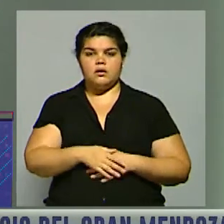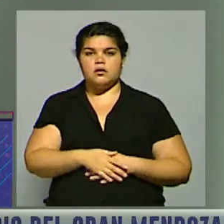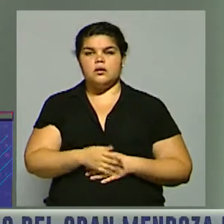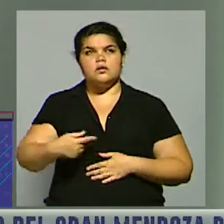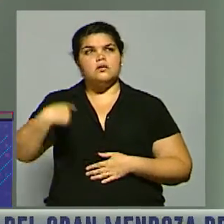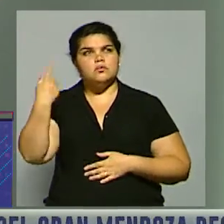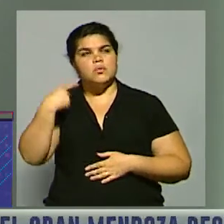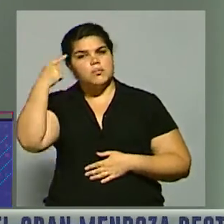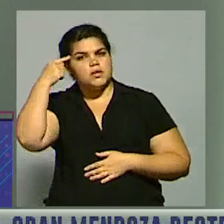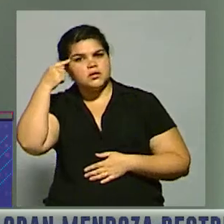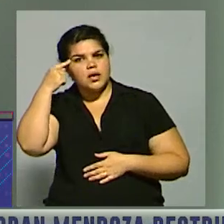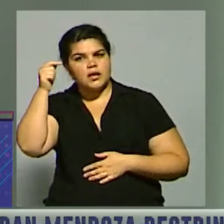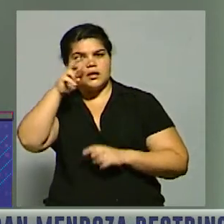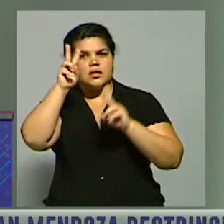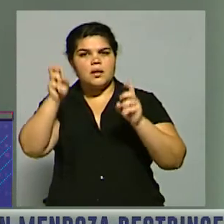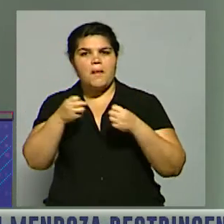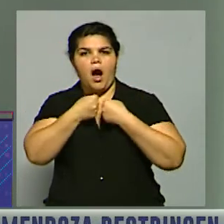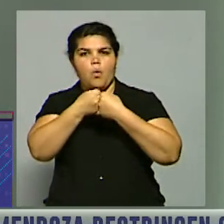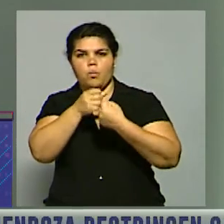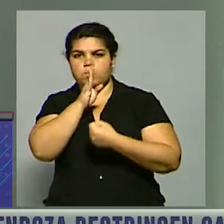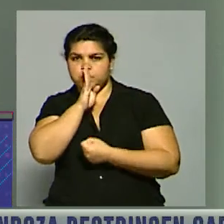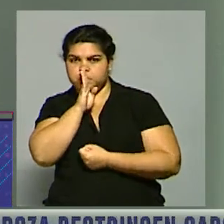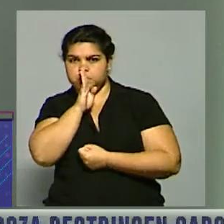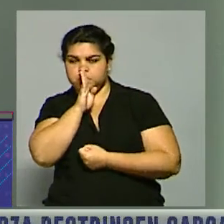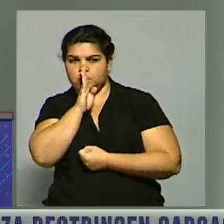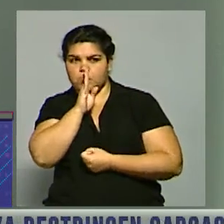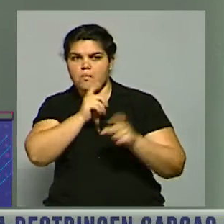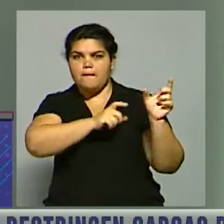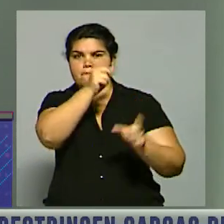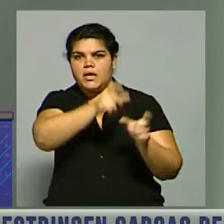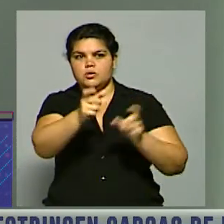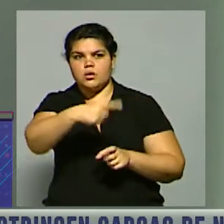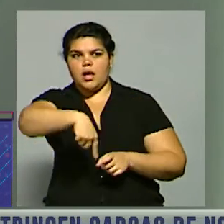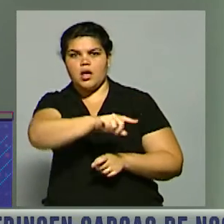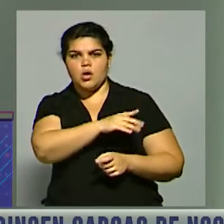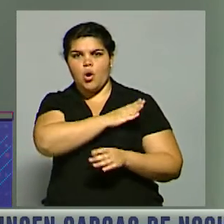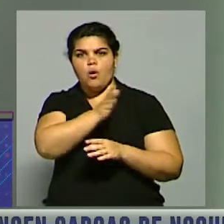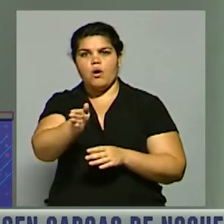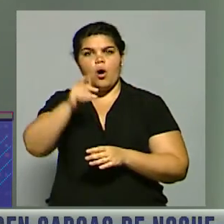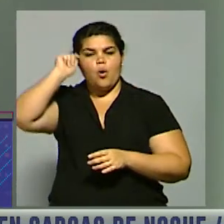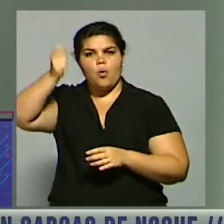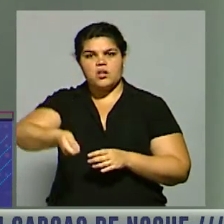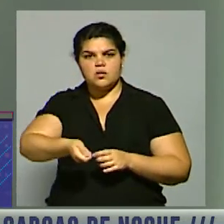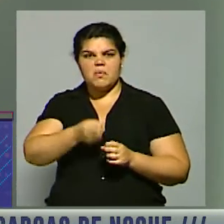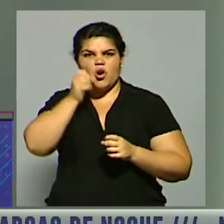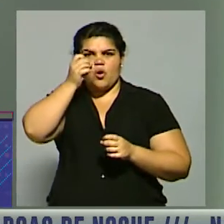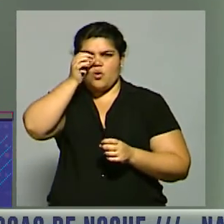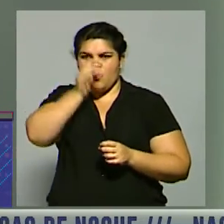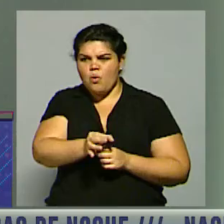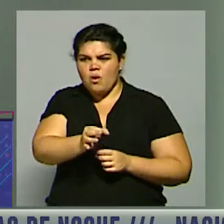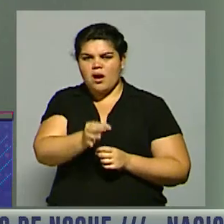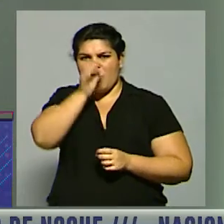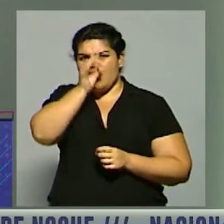pensar en esta especie de pacto de silencio que hay con respecto a aquellos que han sido condenados, que han enfrentado la justicia y que nunca dijeron quiénes de alguna